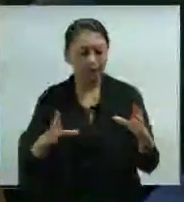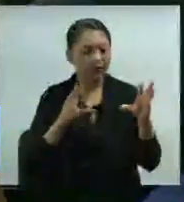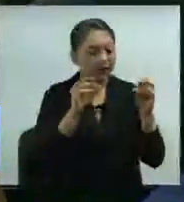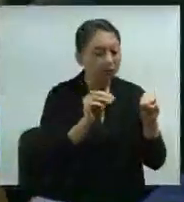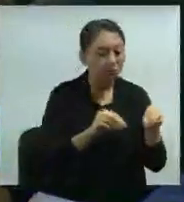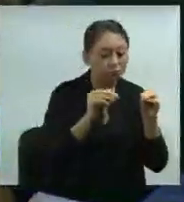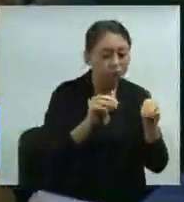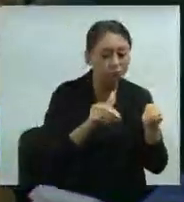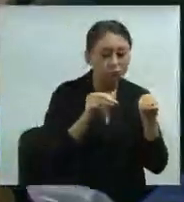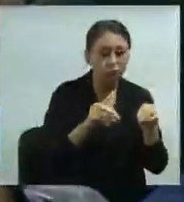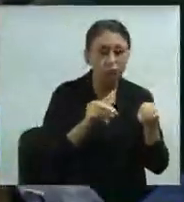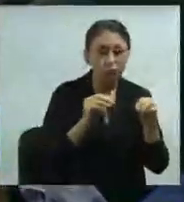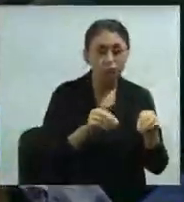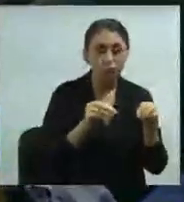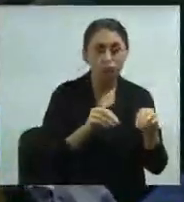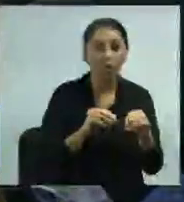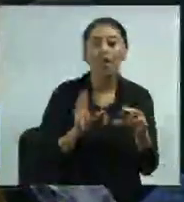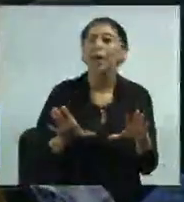o